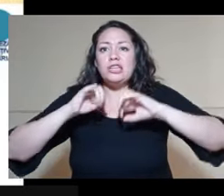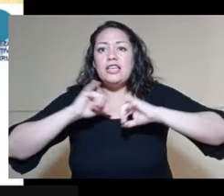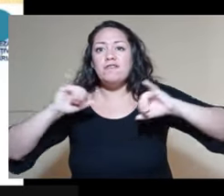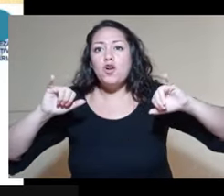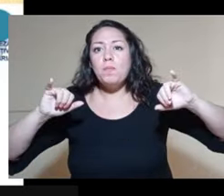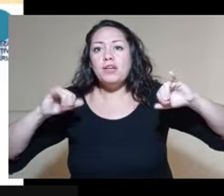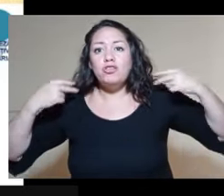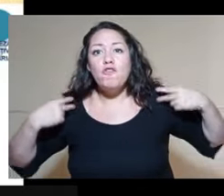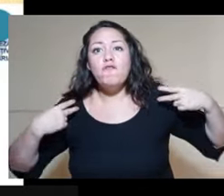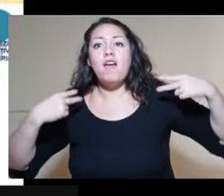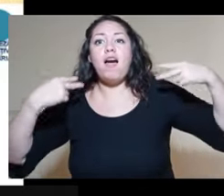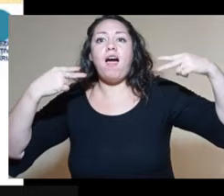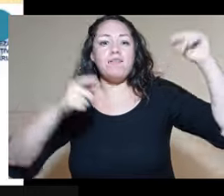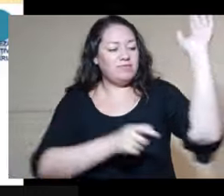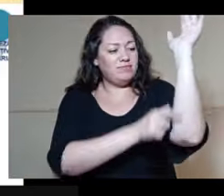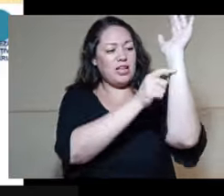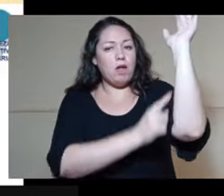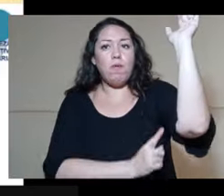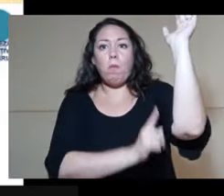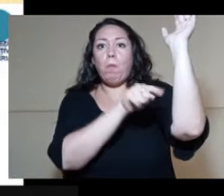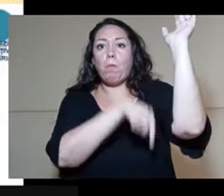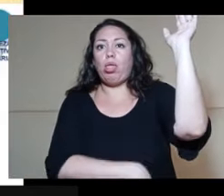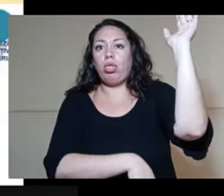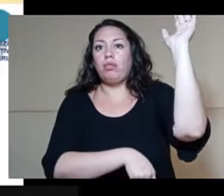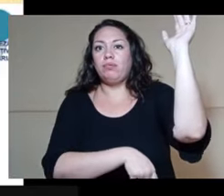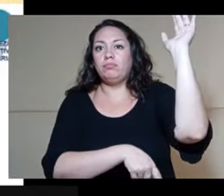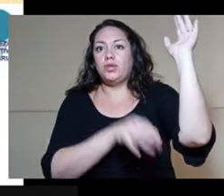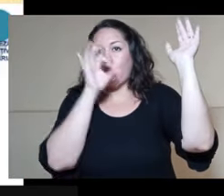viaja la información, y al no viajar, no llega a la corteza y no se entera.